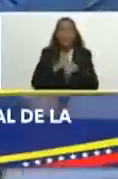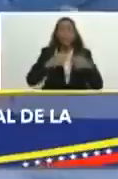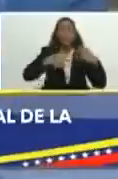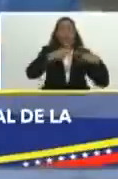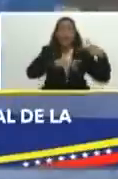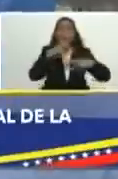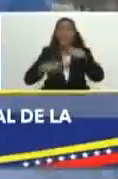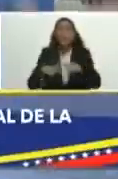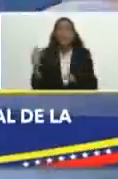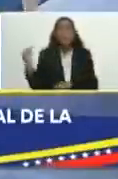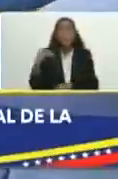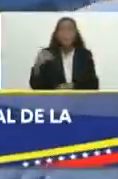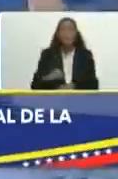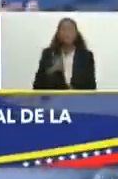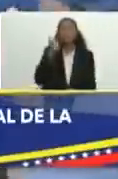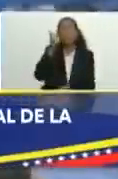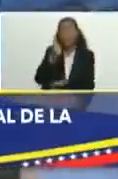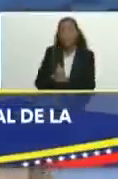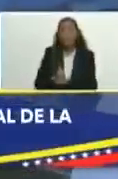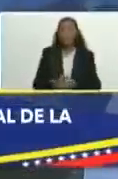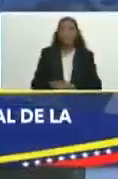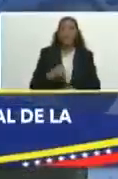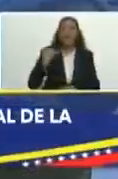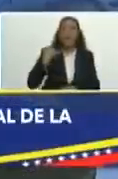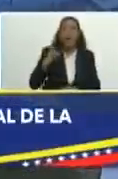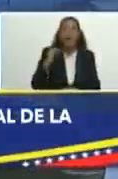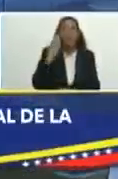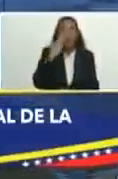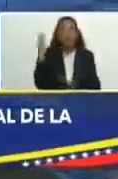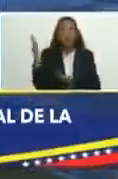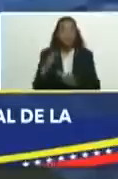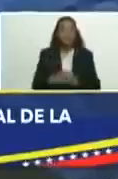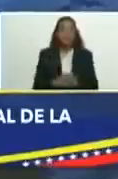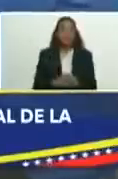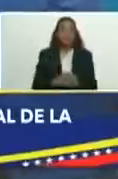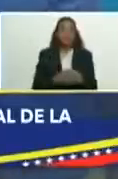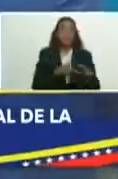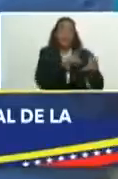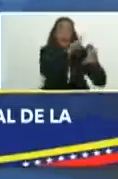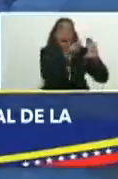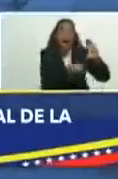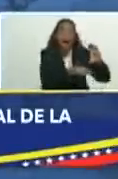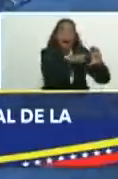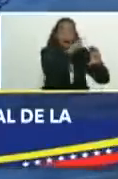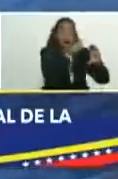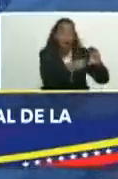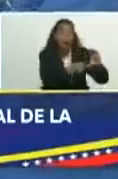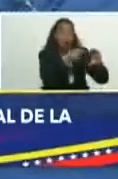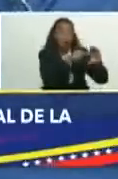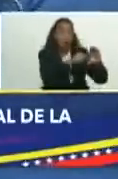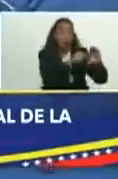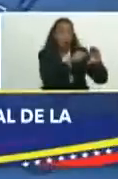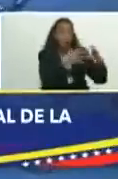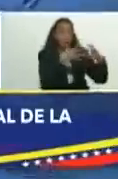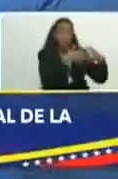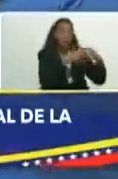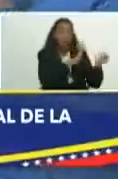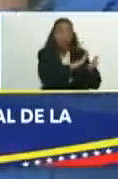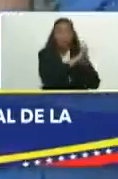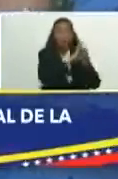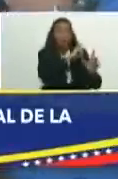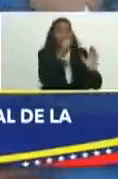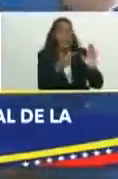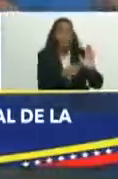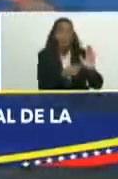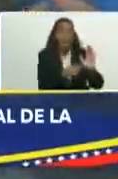y a producir. Amén, amén. Tenemos pues la parte del caucho, de lo que es la parte final en cauchos